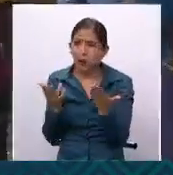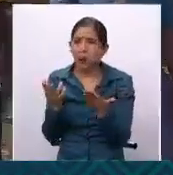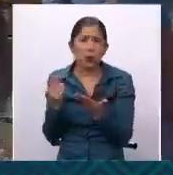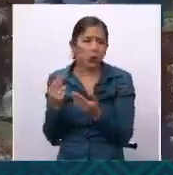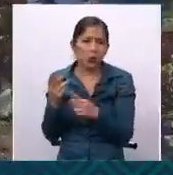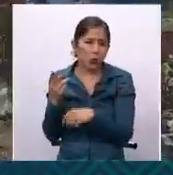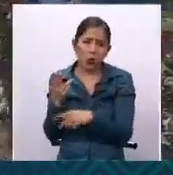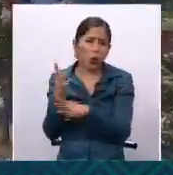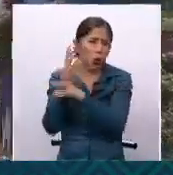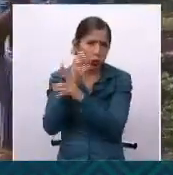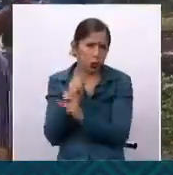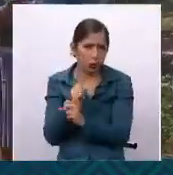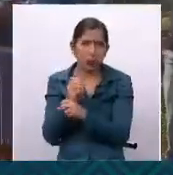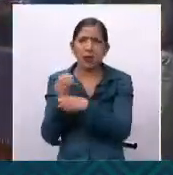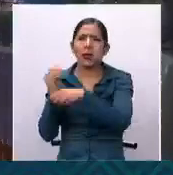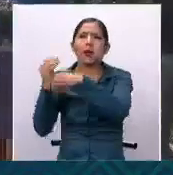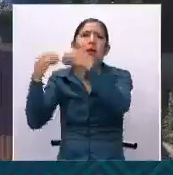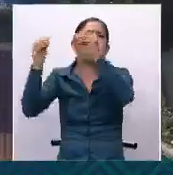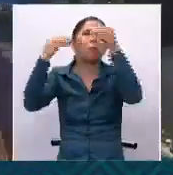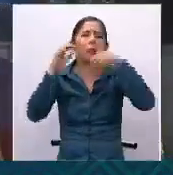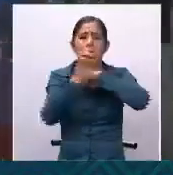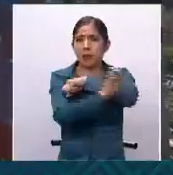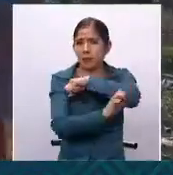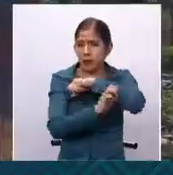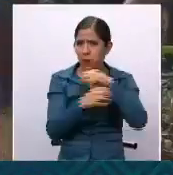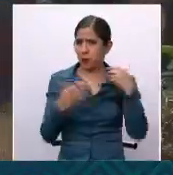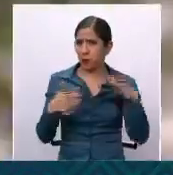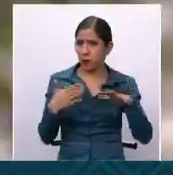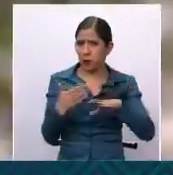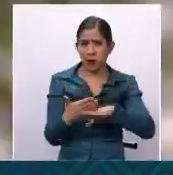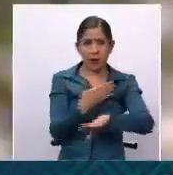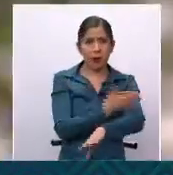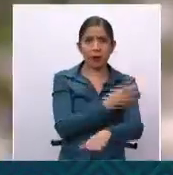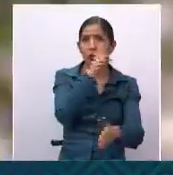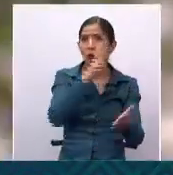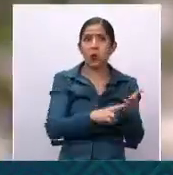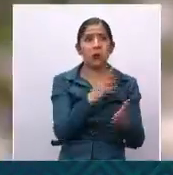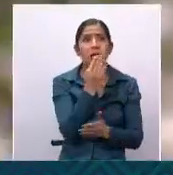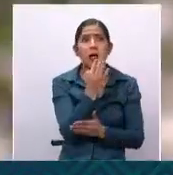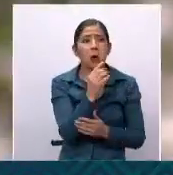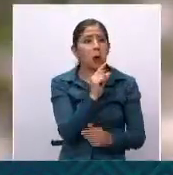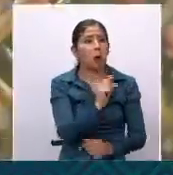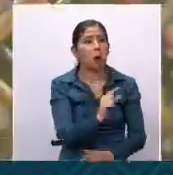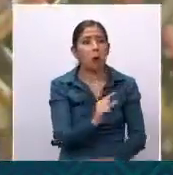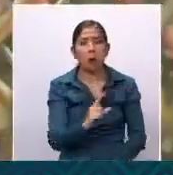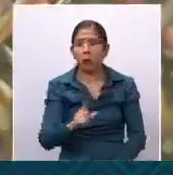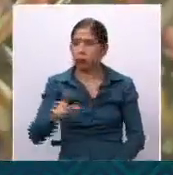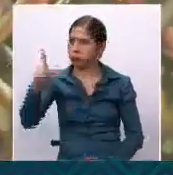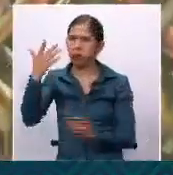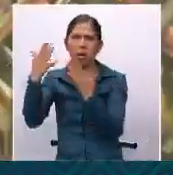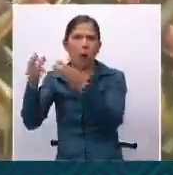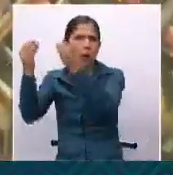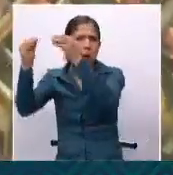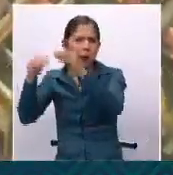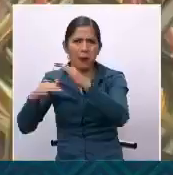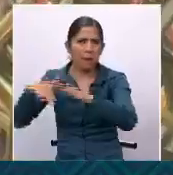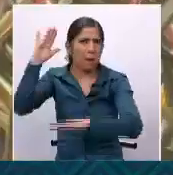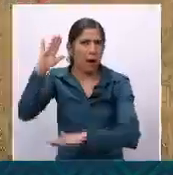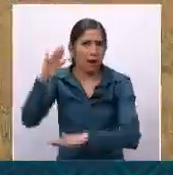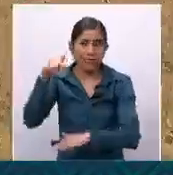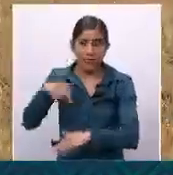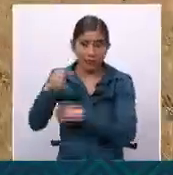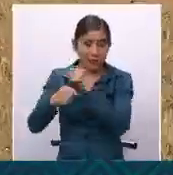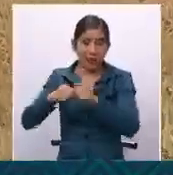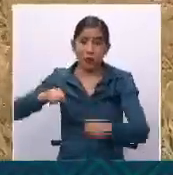se registraron exportaciones récords que desde el pasado 2014 no se contaban con cifras alentadoras y que este año se